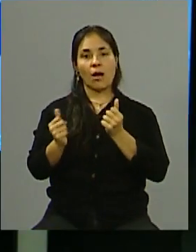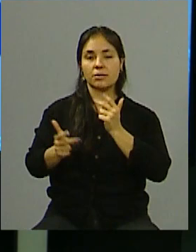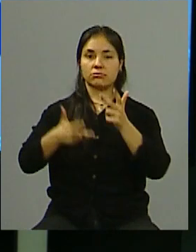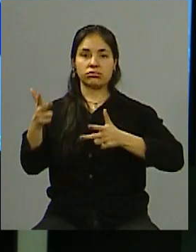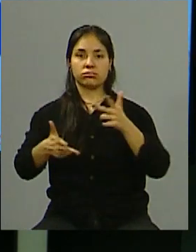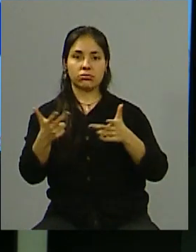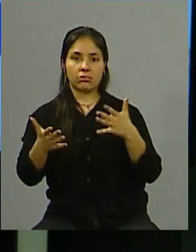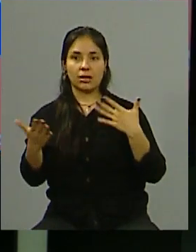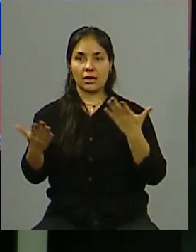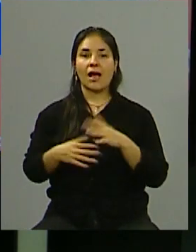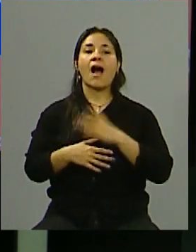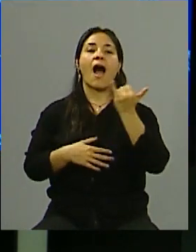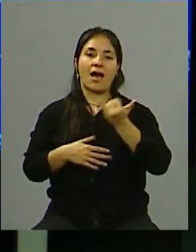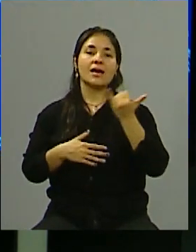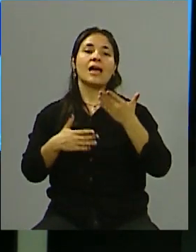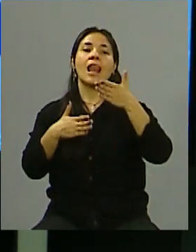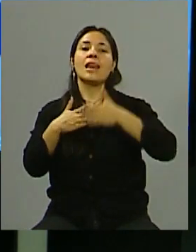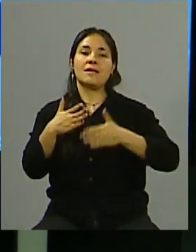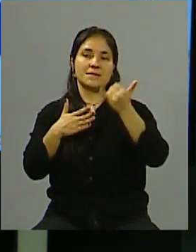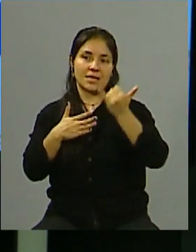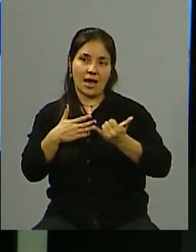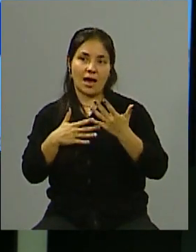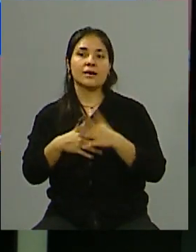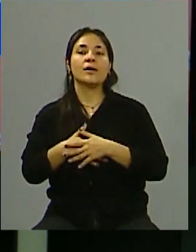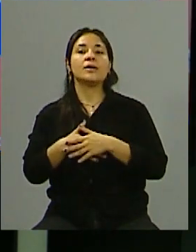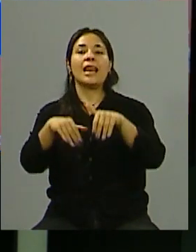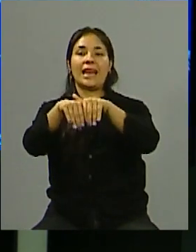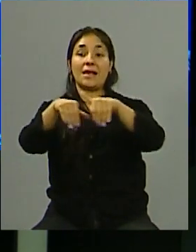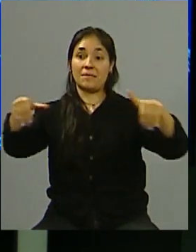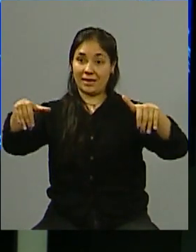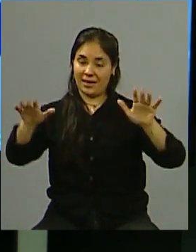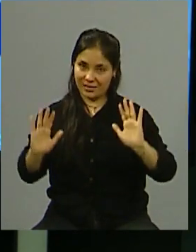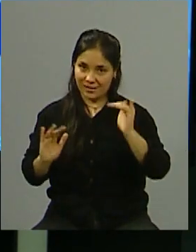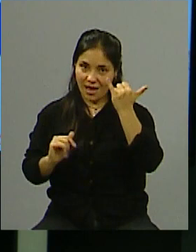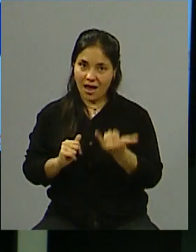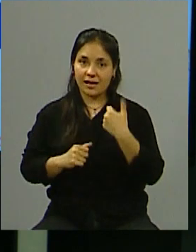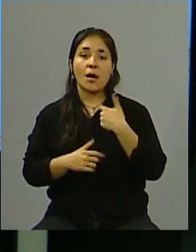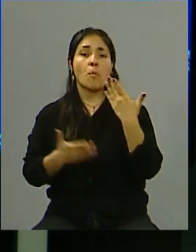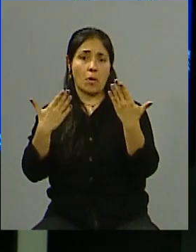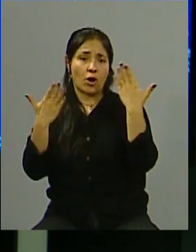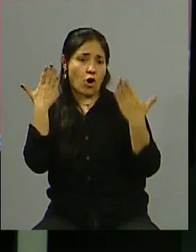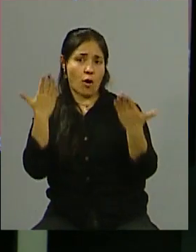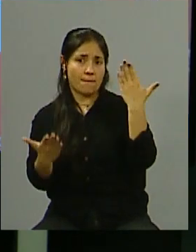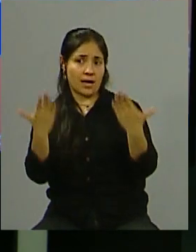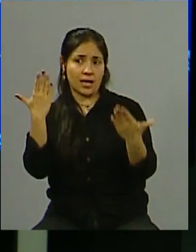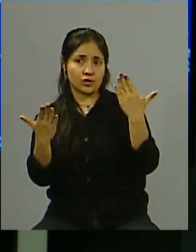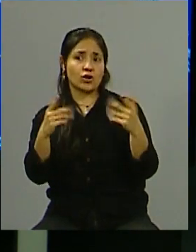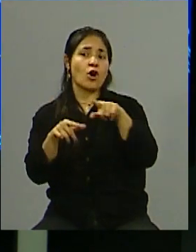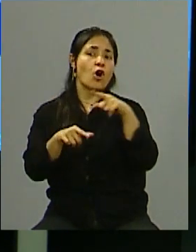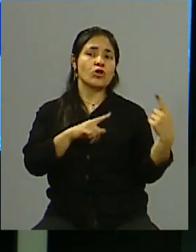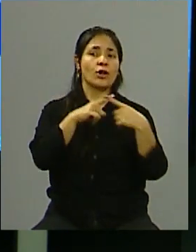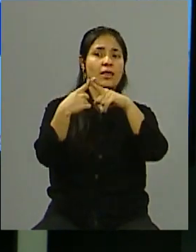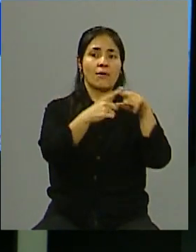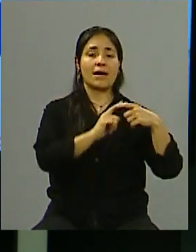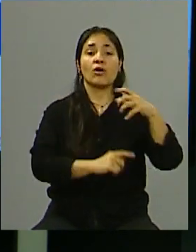que hay límites, también después podemos hacer alguna comparación con lo que fue el debate de los gobernadores, los candidatos a gobernador, aquí en Mendoza.